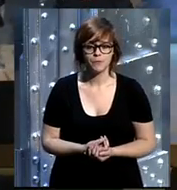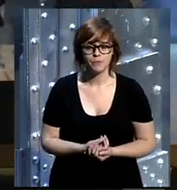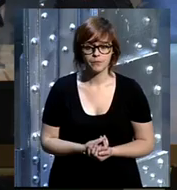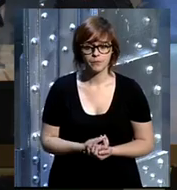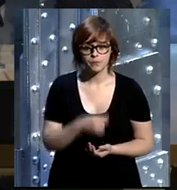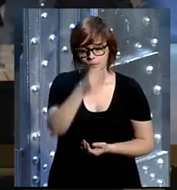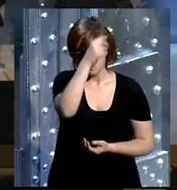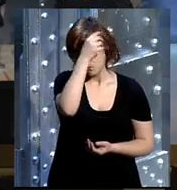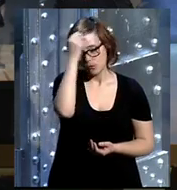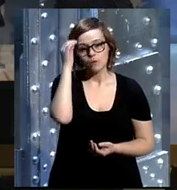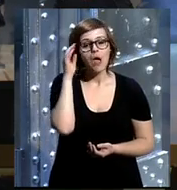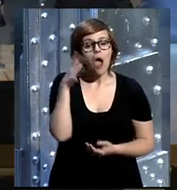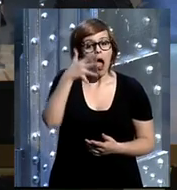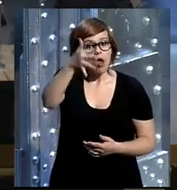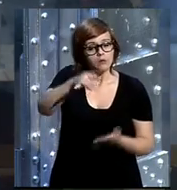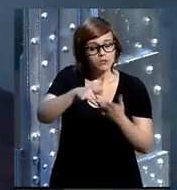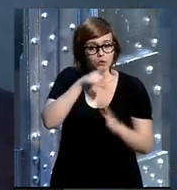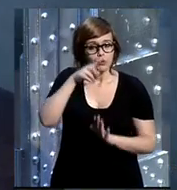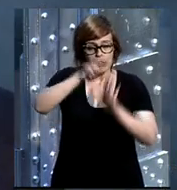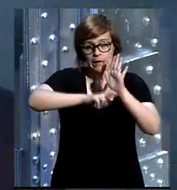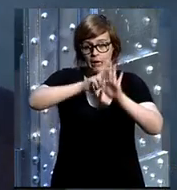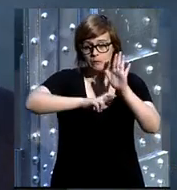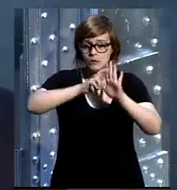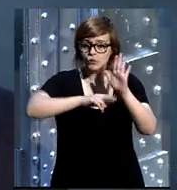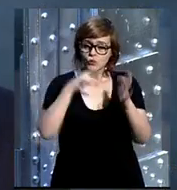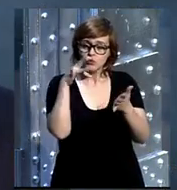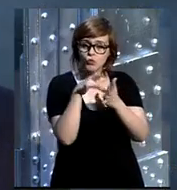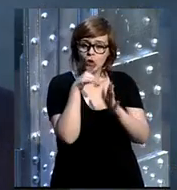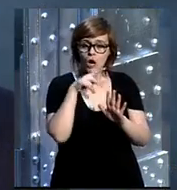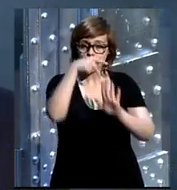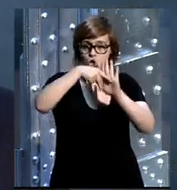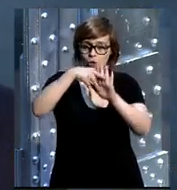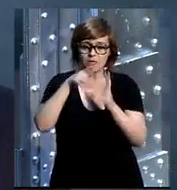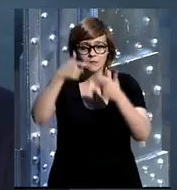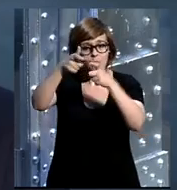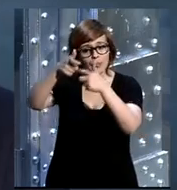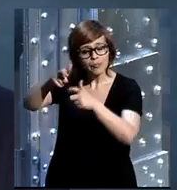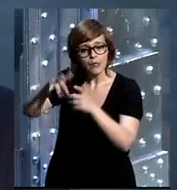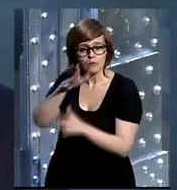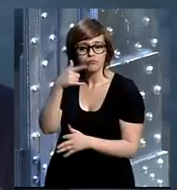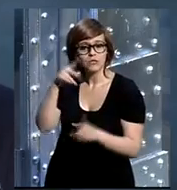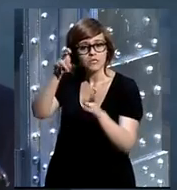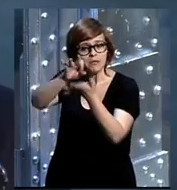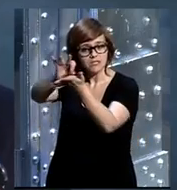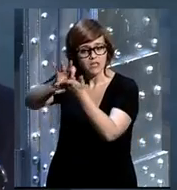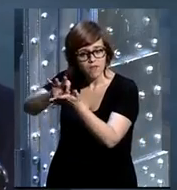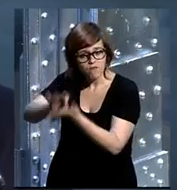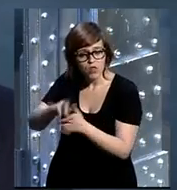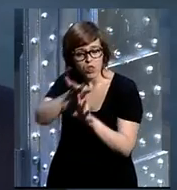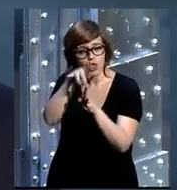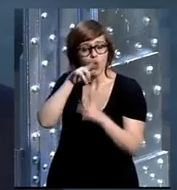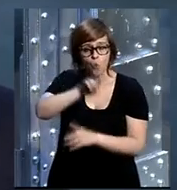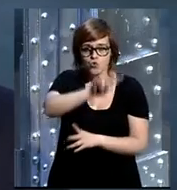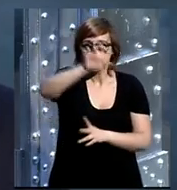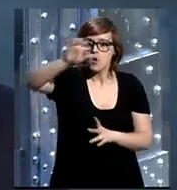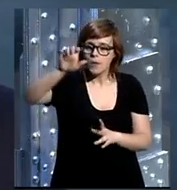que el reglamento establezca las normas comunes para cualquier empresa que ofrezca bienes y servicios a los ciudadanos de la Unión Europea.